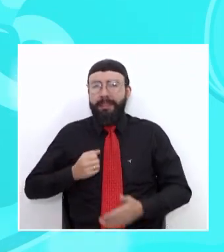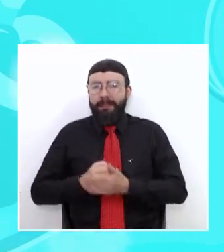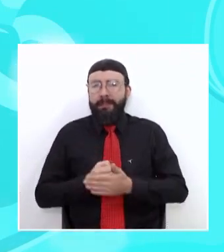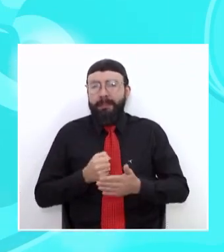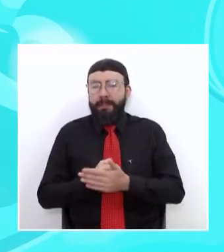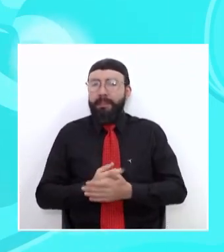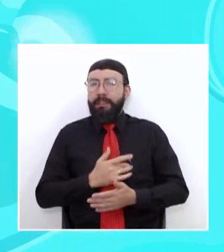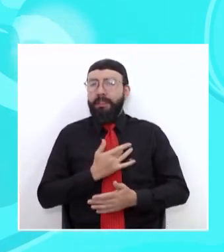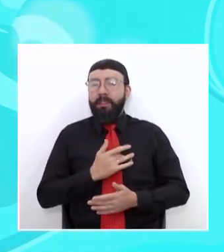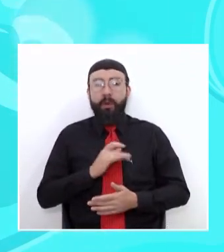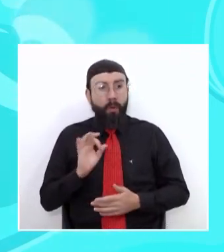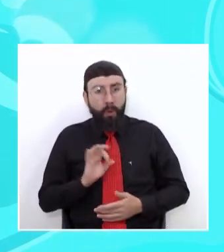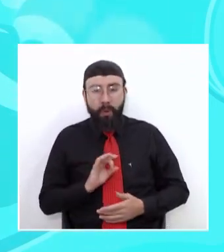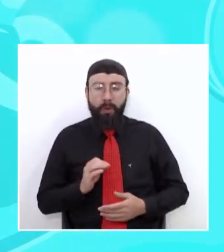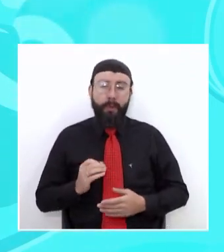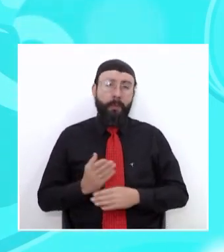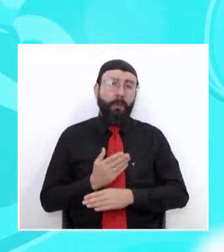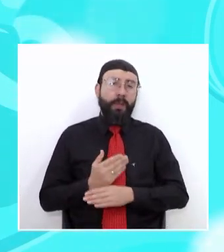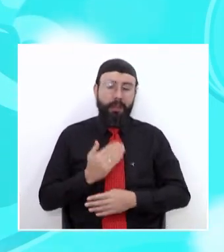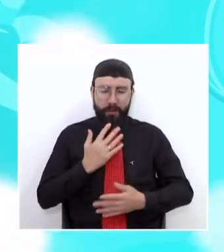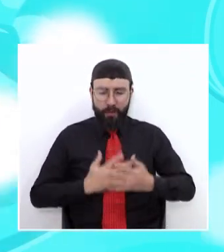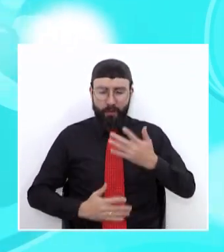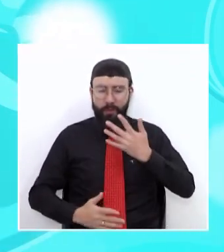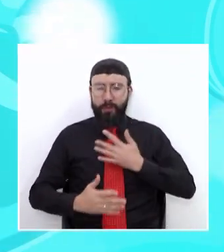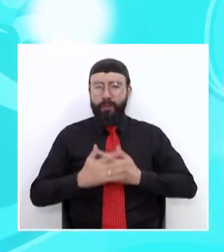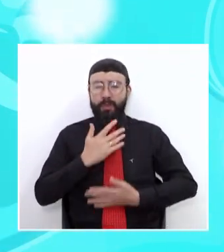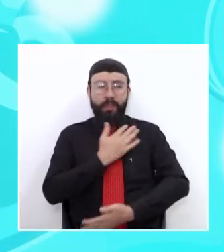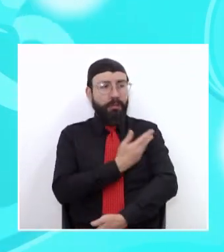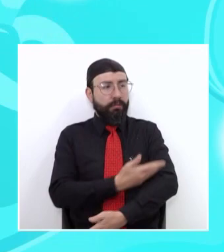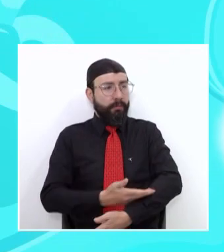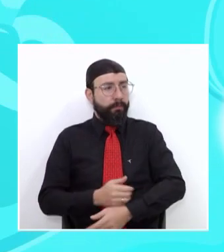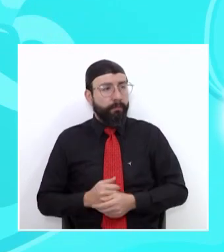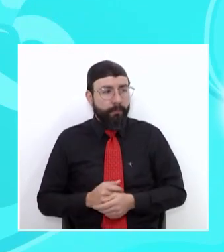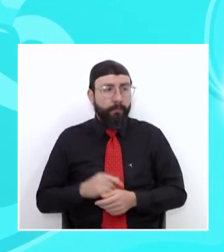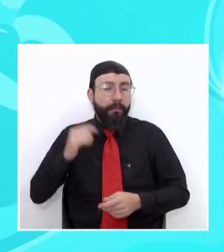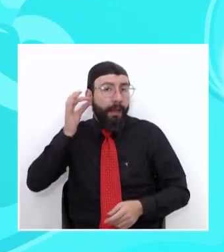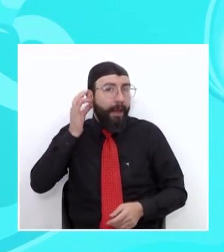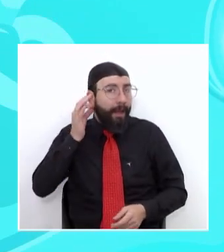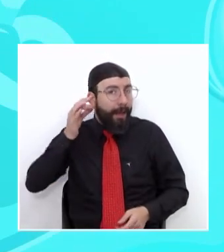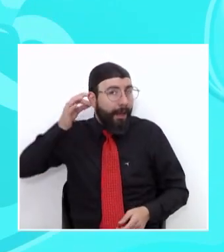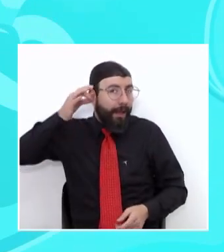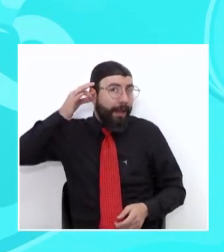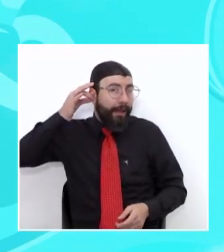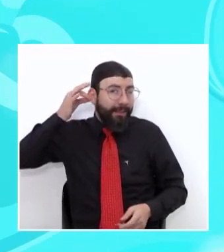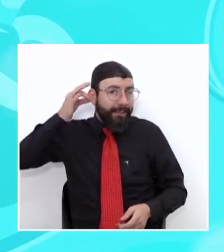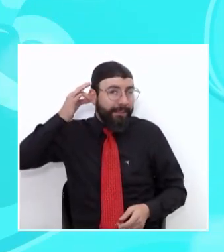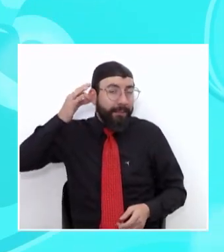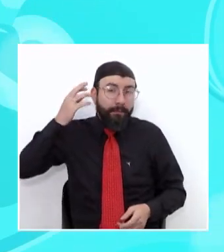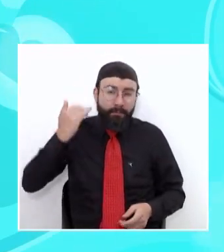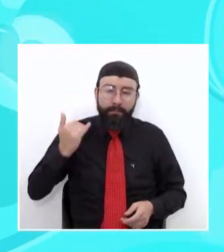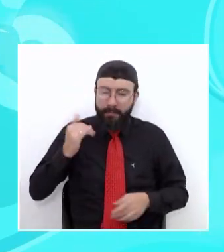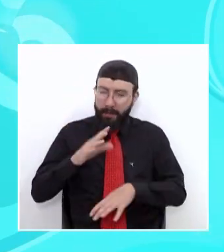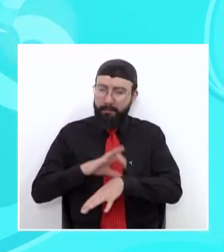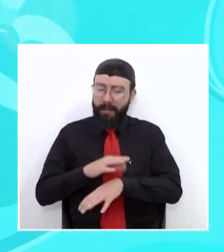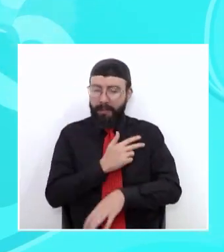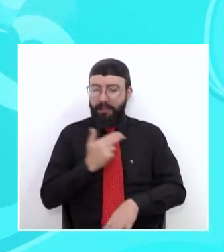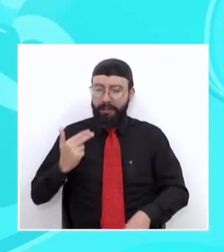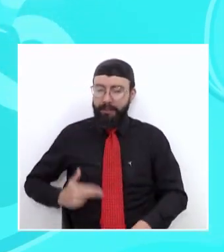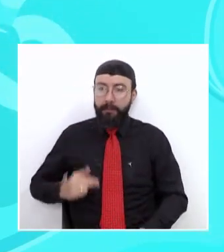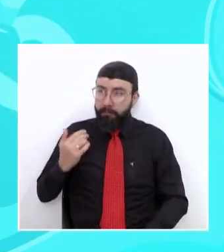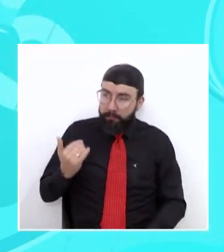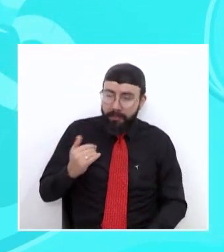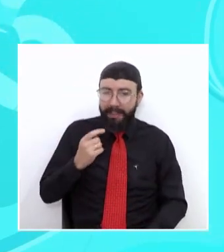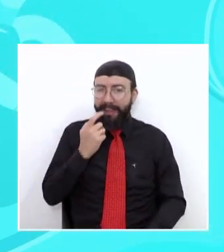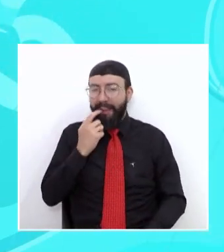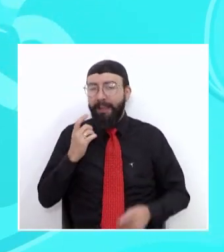como alteraciones circulatorias. Y esta zonita de acá, desde la medicina china, puede ser la parte del metal.